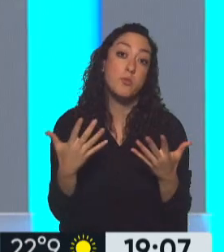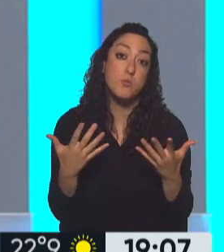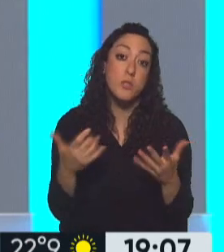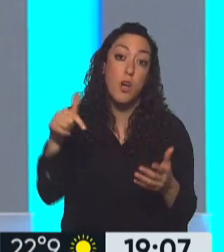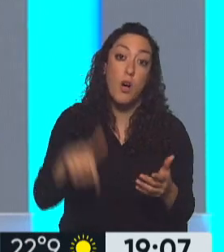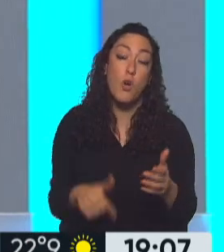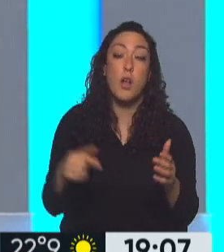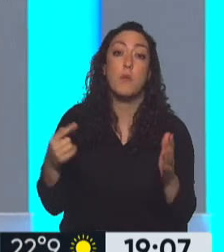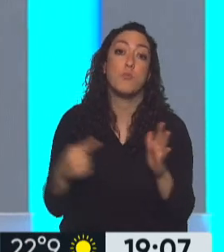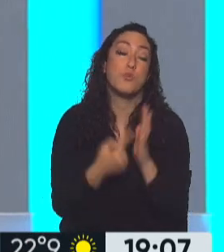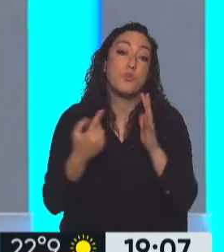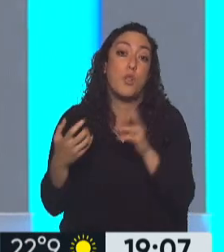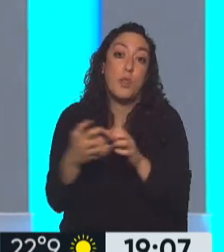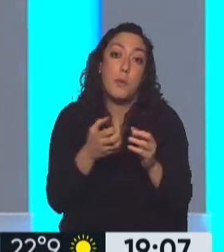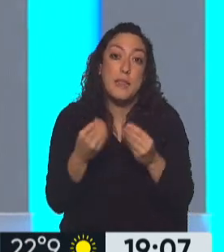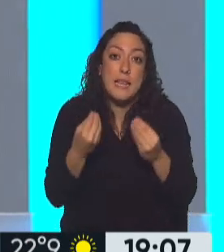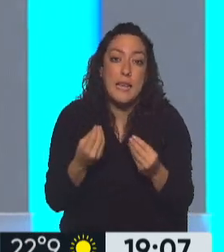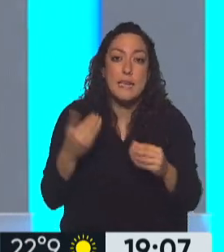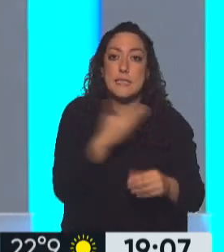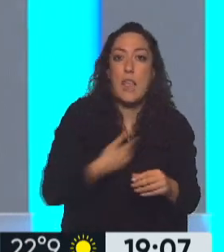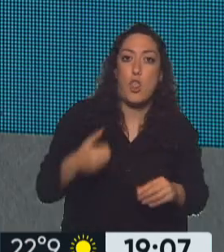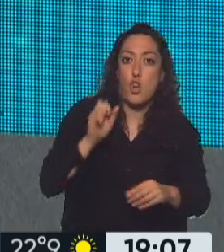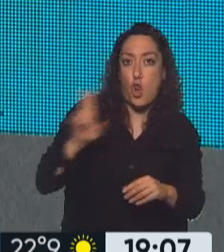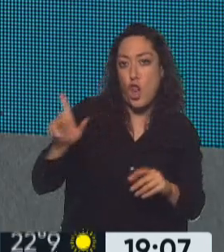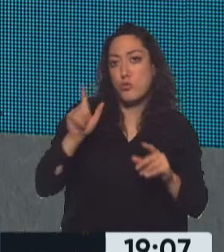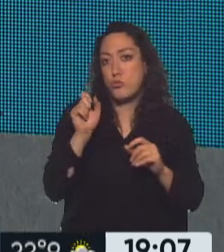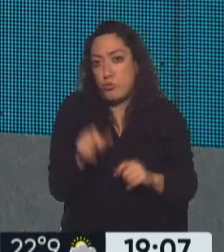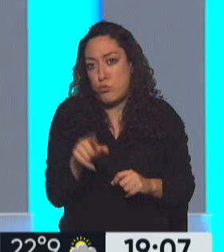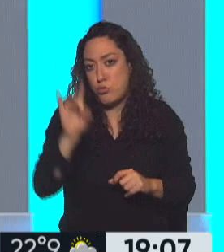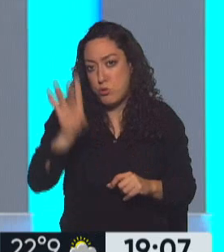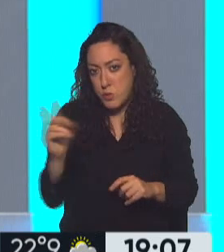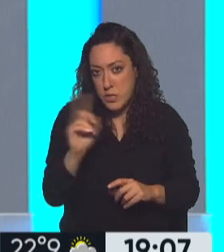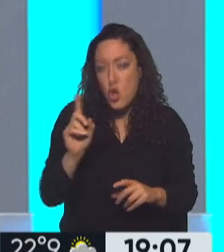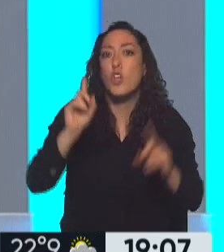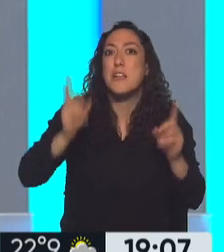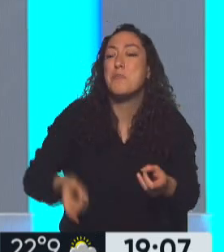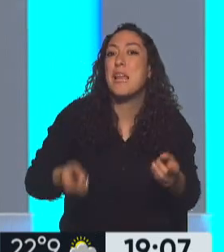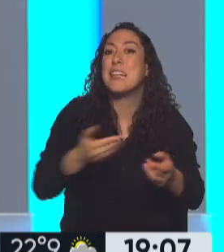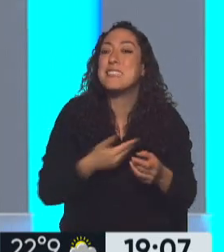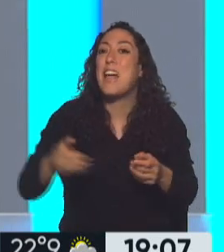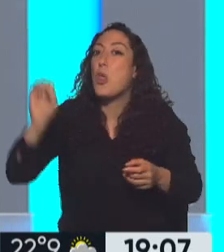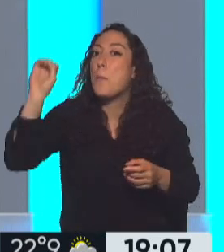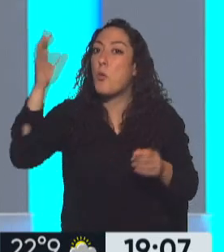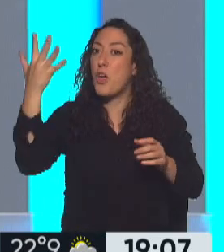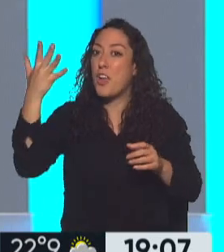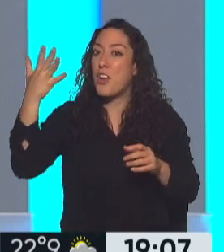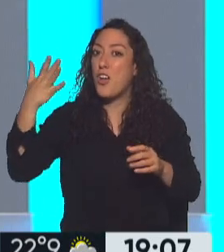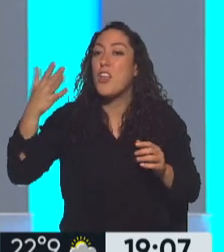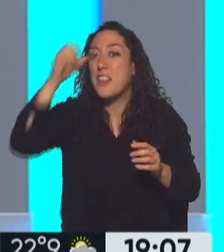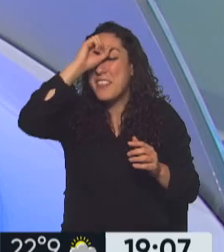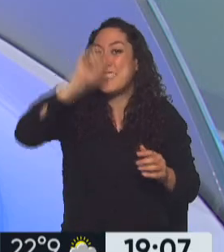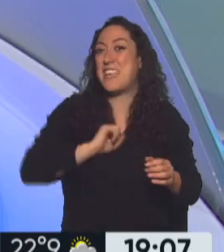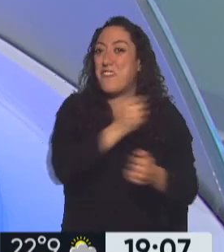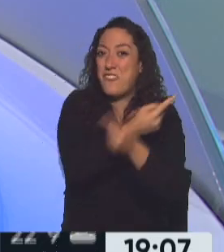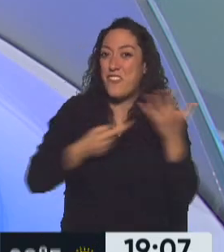el eje del debate no solamente el rol del Estado sino también el rol moderno del Estado frente a los desafíos que tiene el mundo